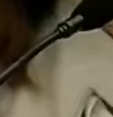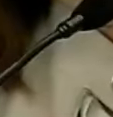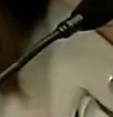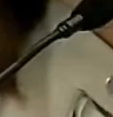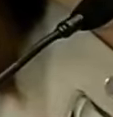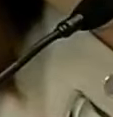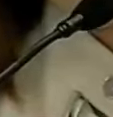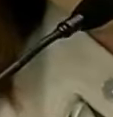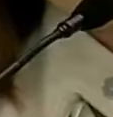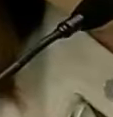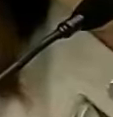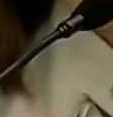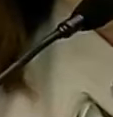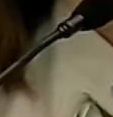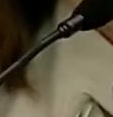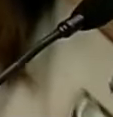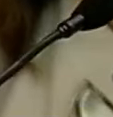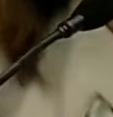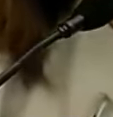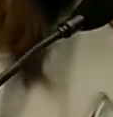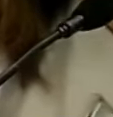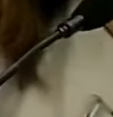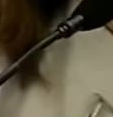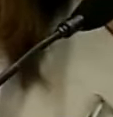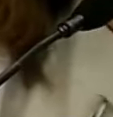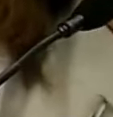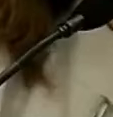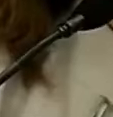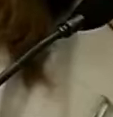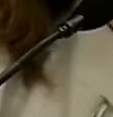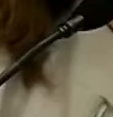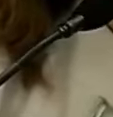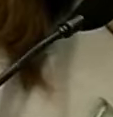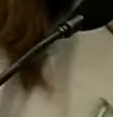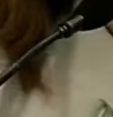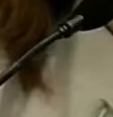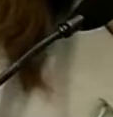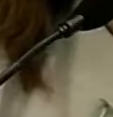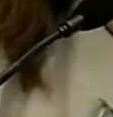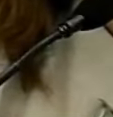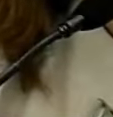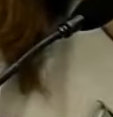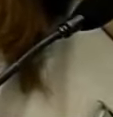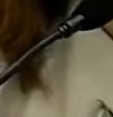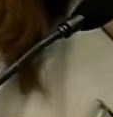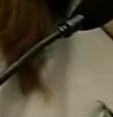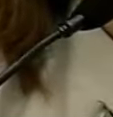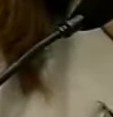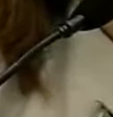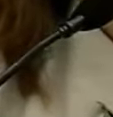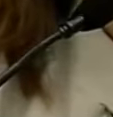respondieron? Esto acompañado de lo que fueron los los distintos